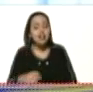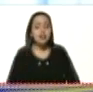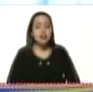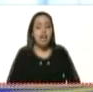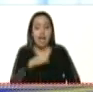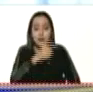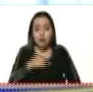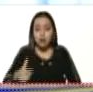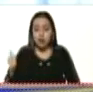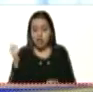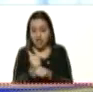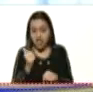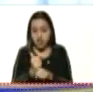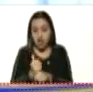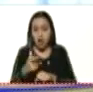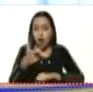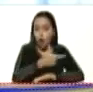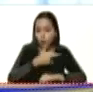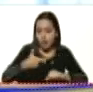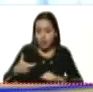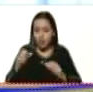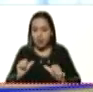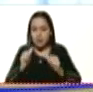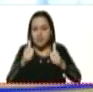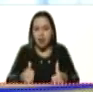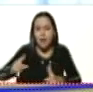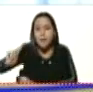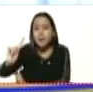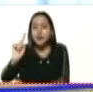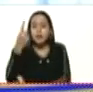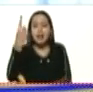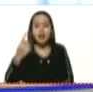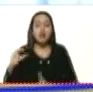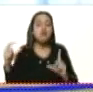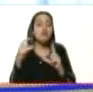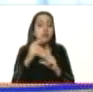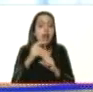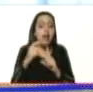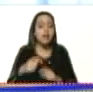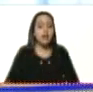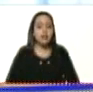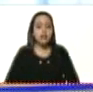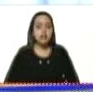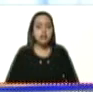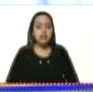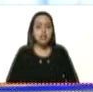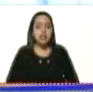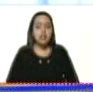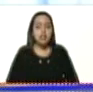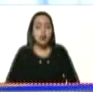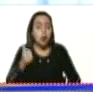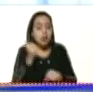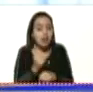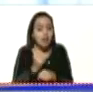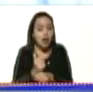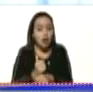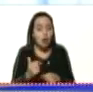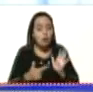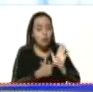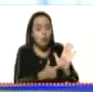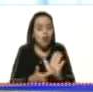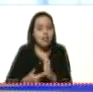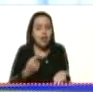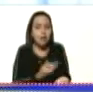del gobierno naciente sean los primeros que con su palabra y con las obras enseñen la fraternidad,